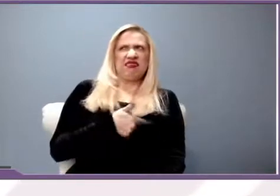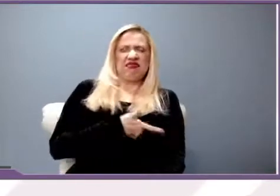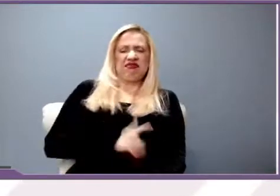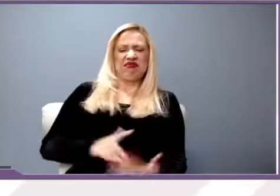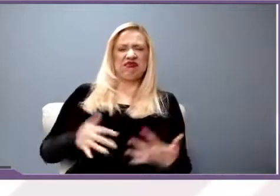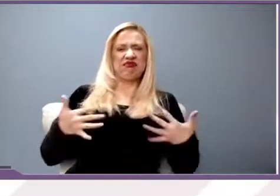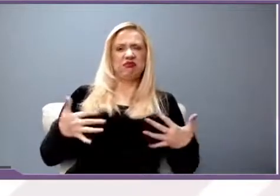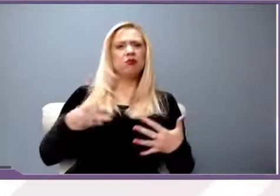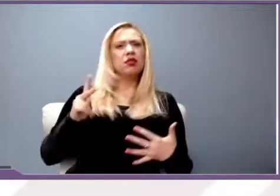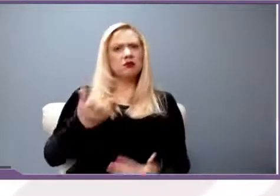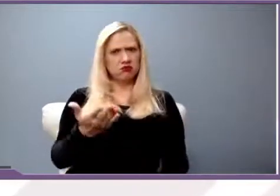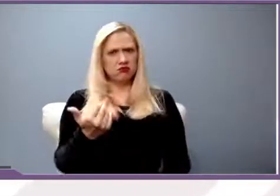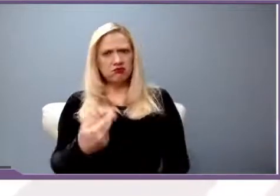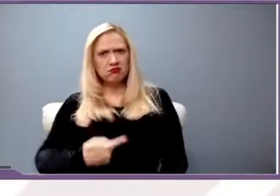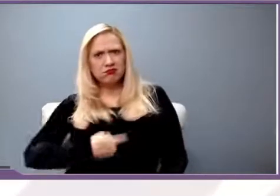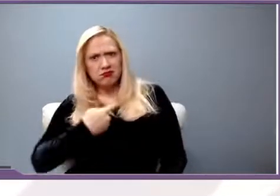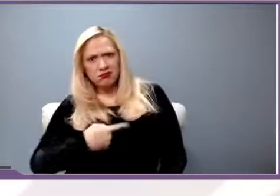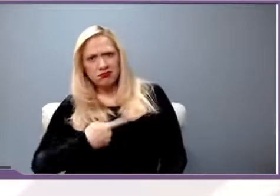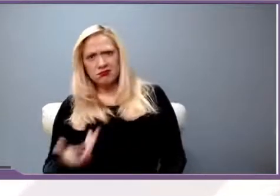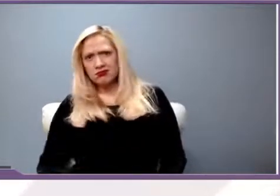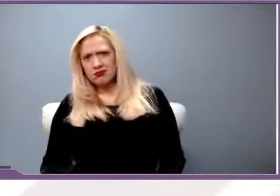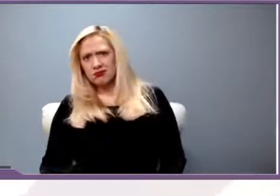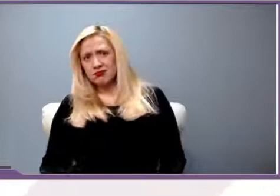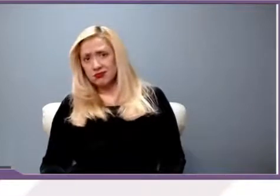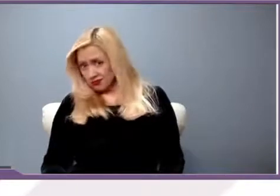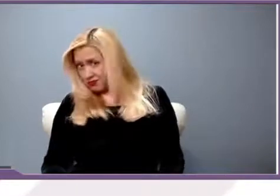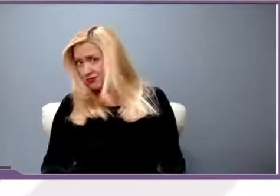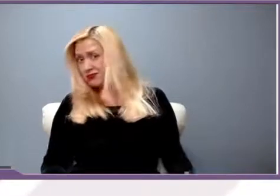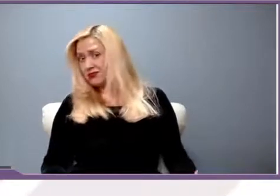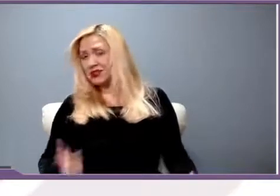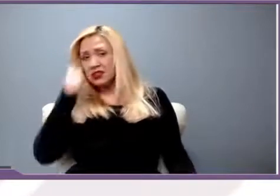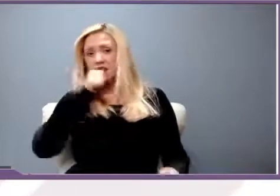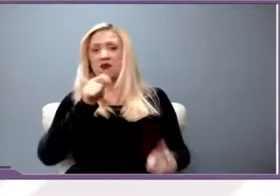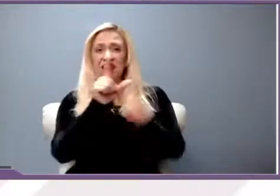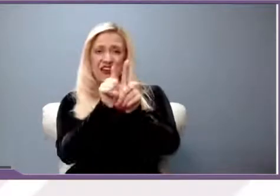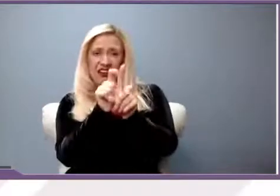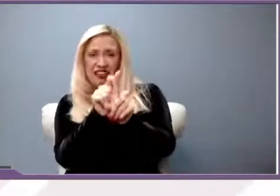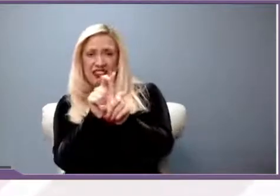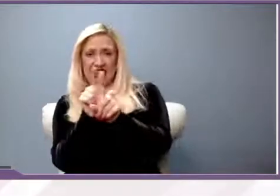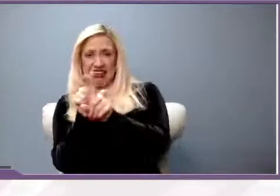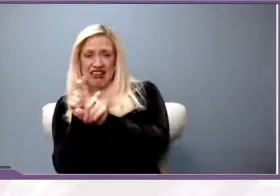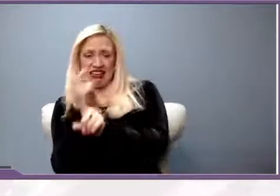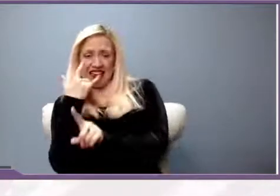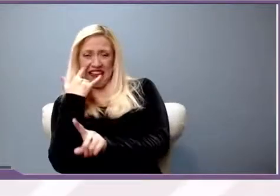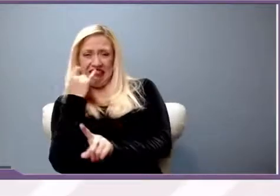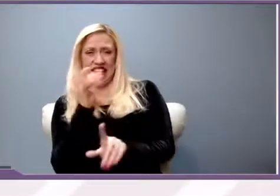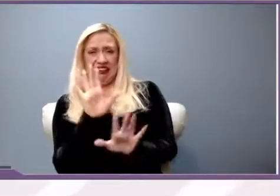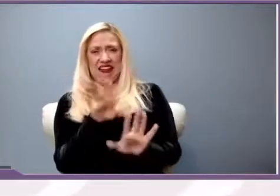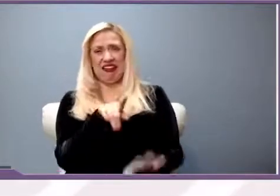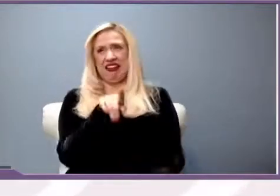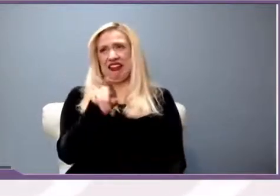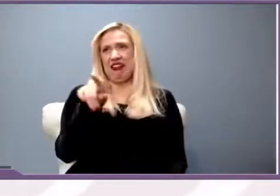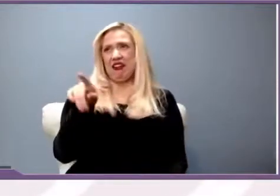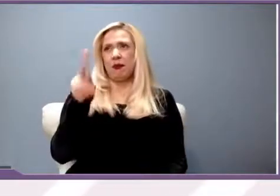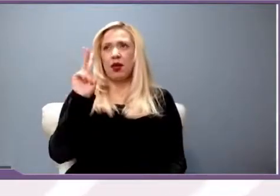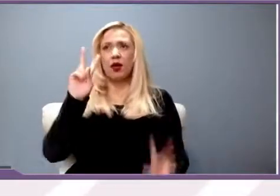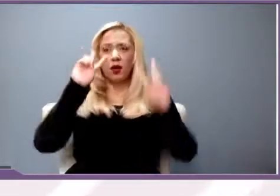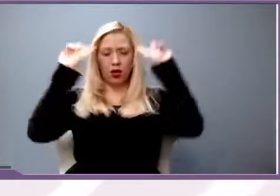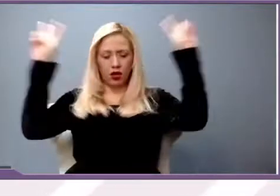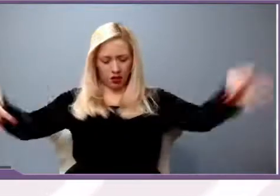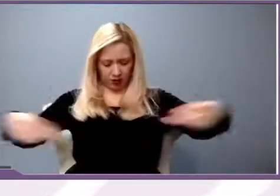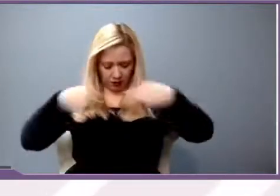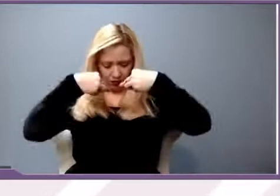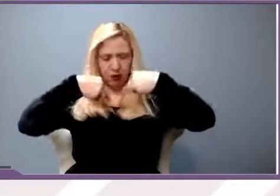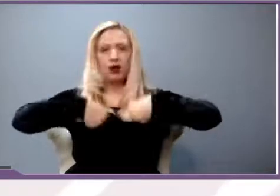cuerpos. Eso es fundamental, porque tendemos a estar criticando cuerpos ajenos, pero como dice Ischel, difícilmente volteamos a ver el propio,